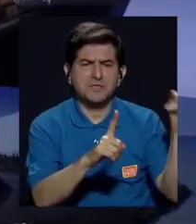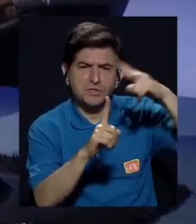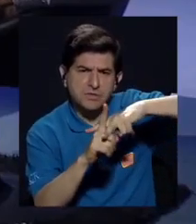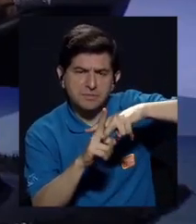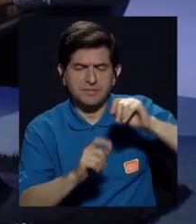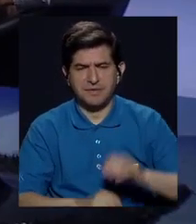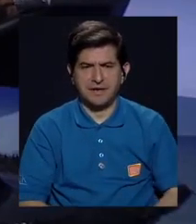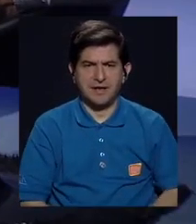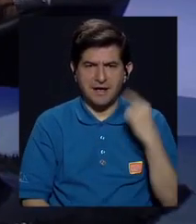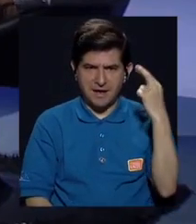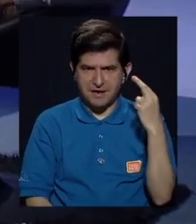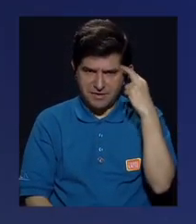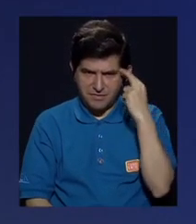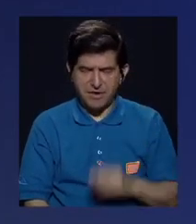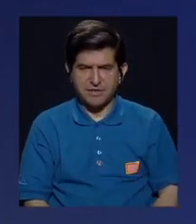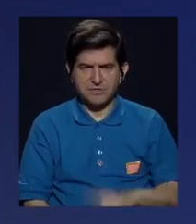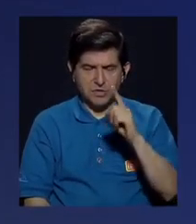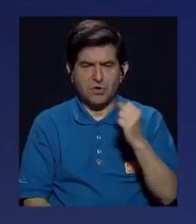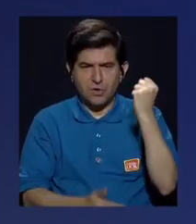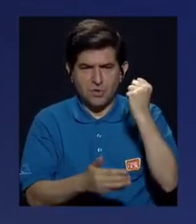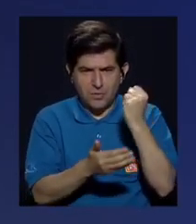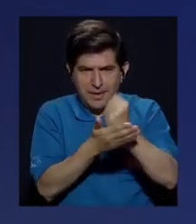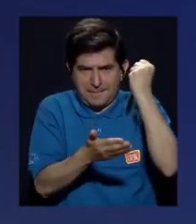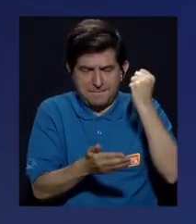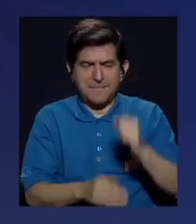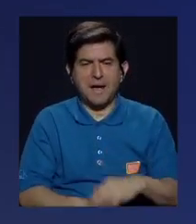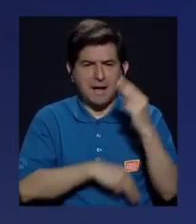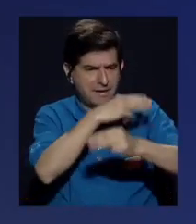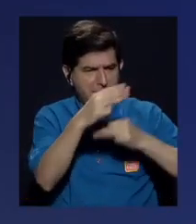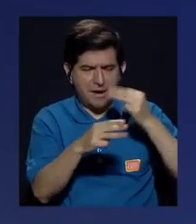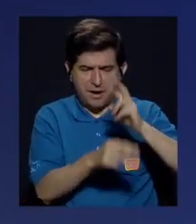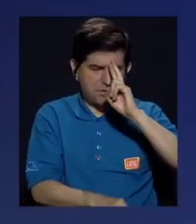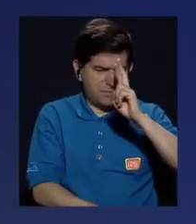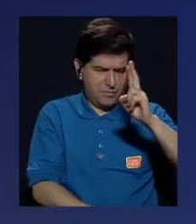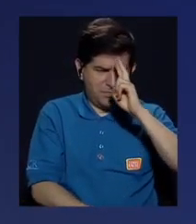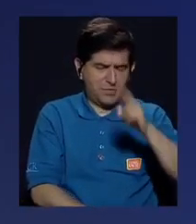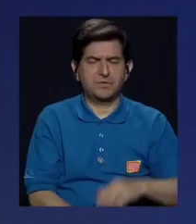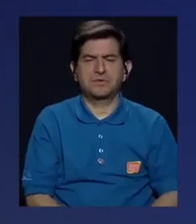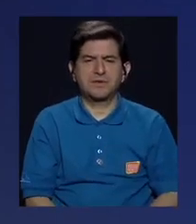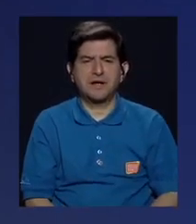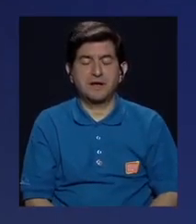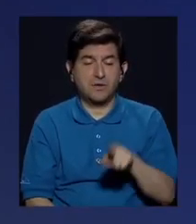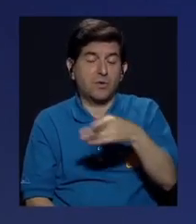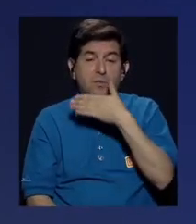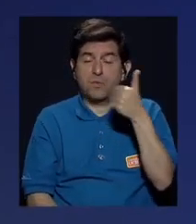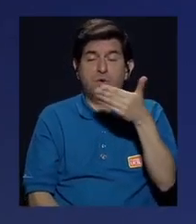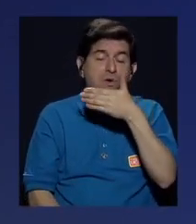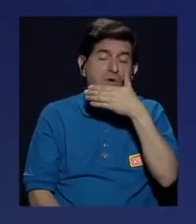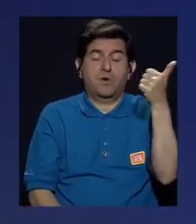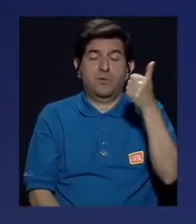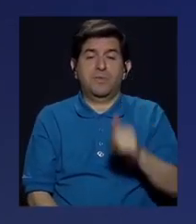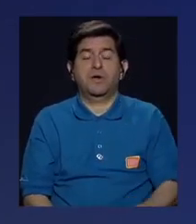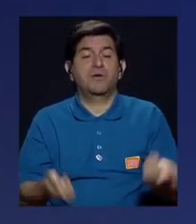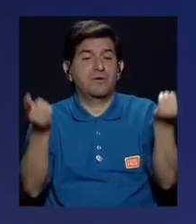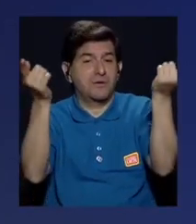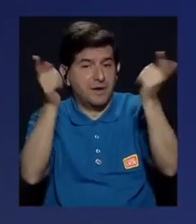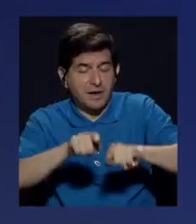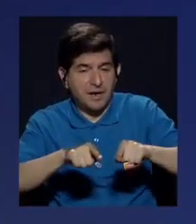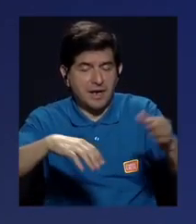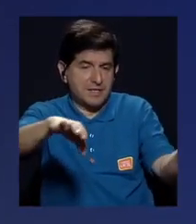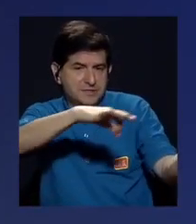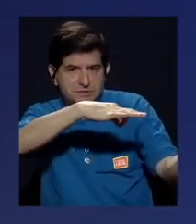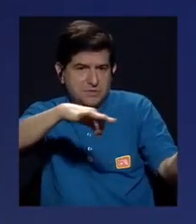obviamente. Claro que sí. Y por eso hay una marca que se ha convertido en una marca mundialmente reconocida. como lo mejor de lo mejor en el caso del